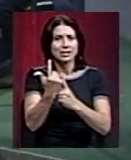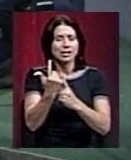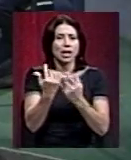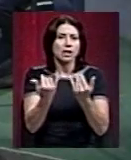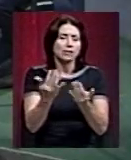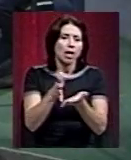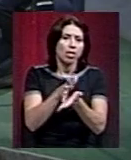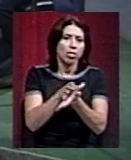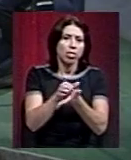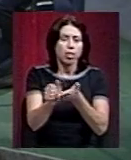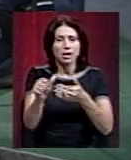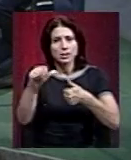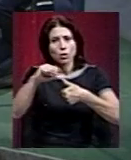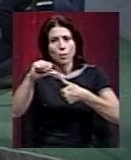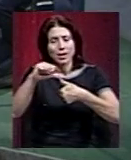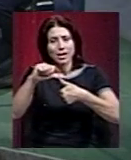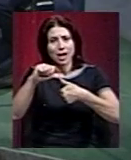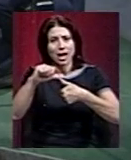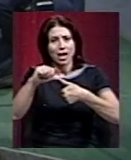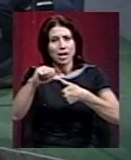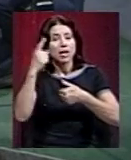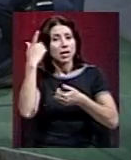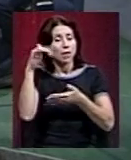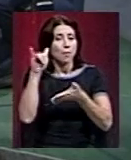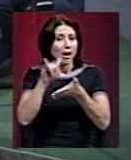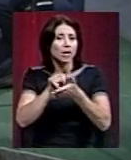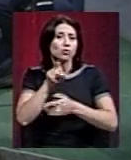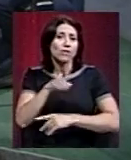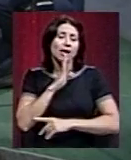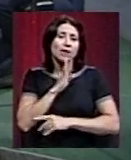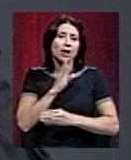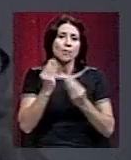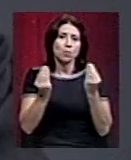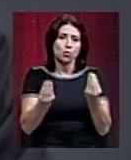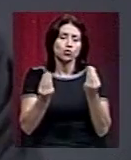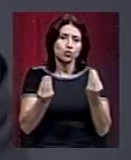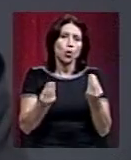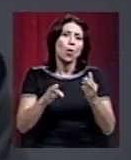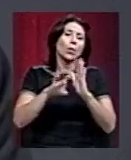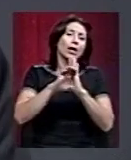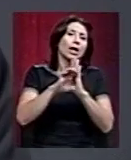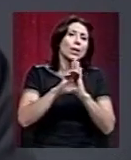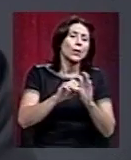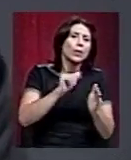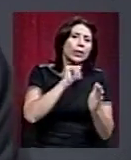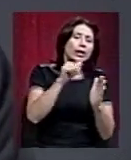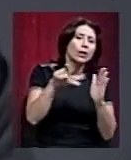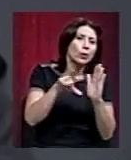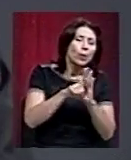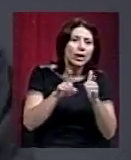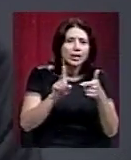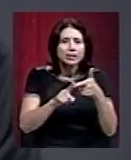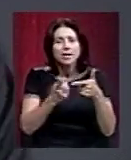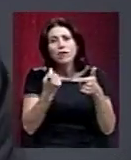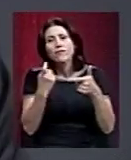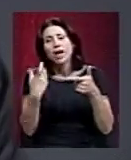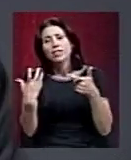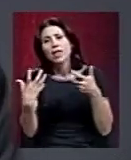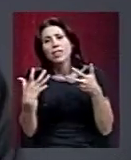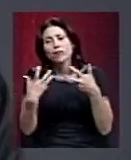en Centroamérica, y para eso habría que hablar mucho de la delincuencia, la falta de cohesión